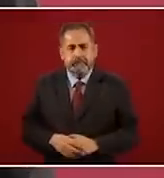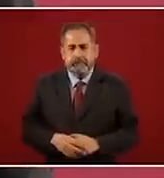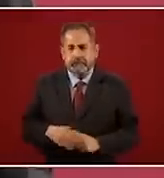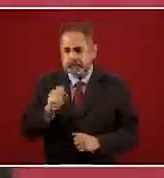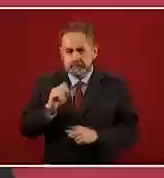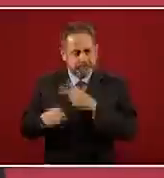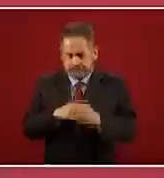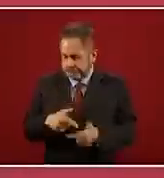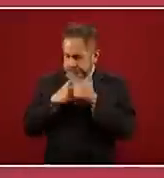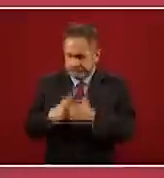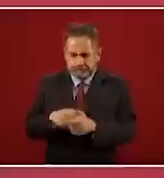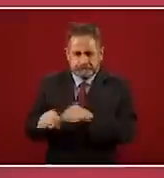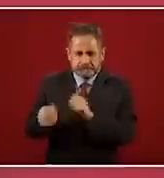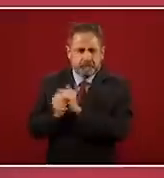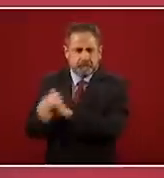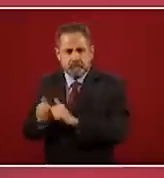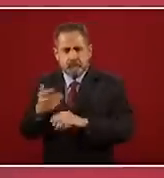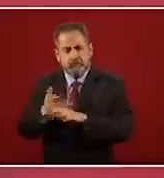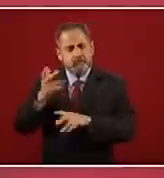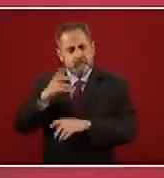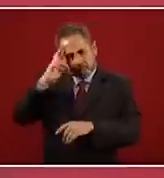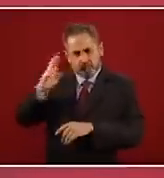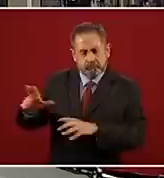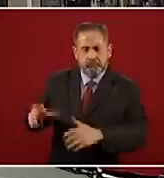y lo vamos a seguir manteniendo muy respetuosamente.